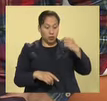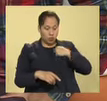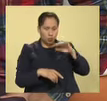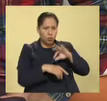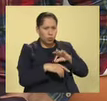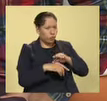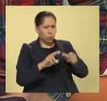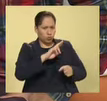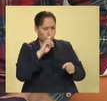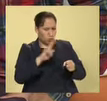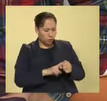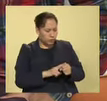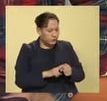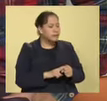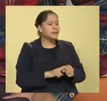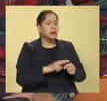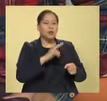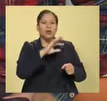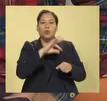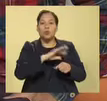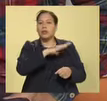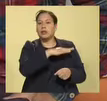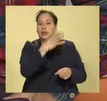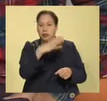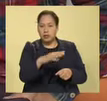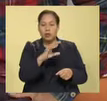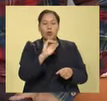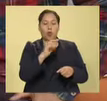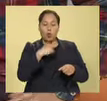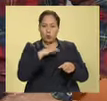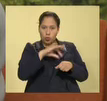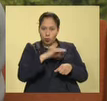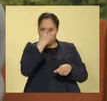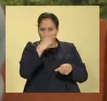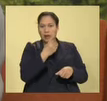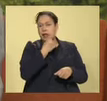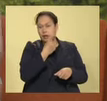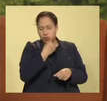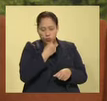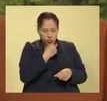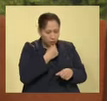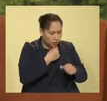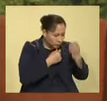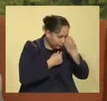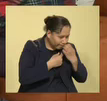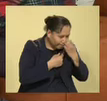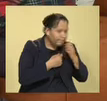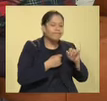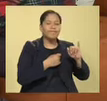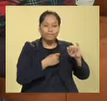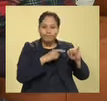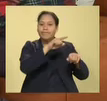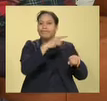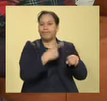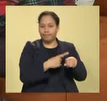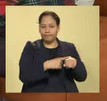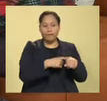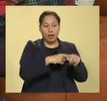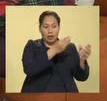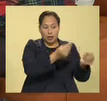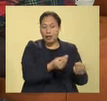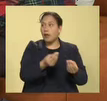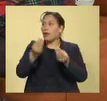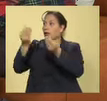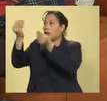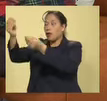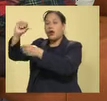instancia como médico general o como pediatra debes de notar el diagnóstico. Así es, y entonces ya el nefrólogo